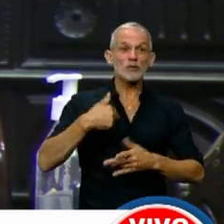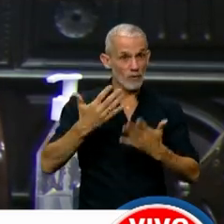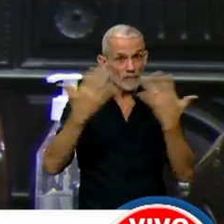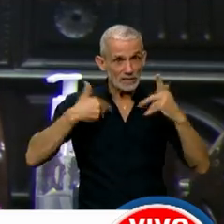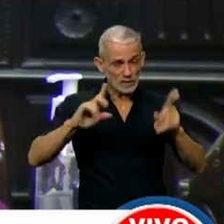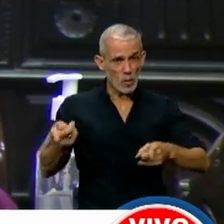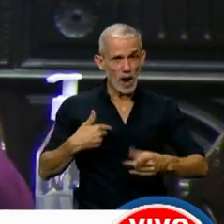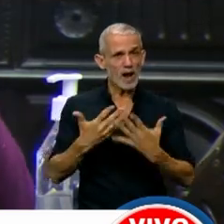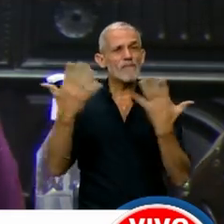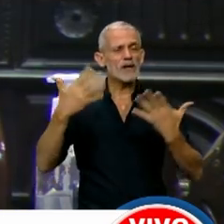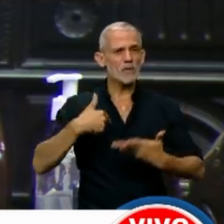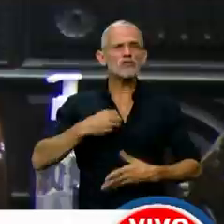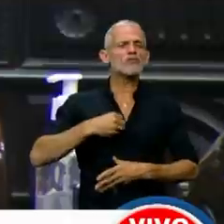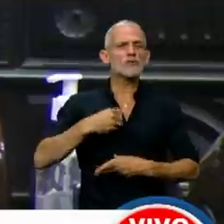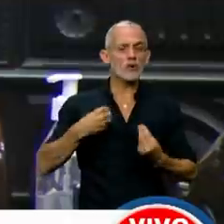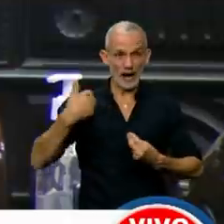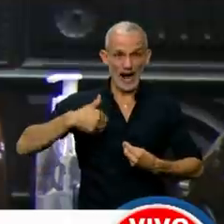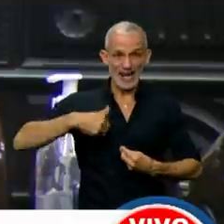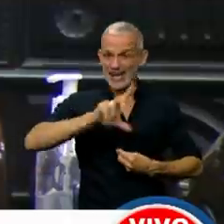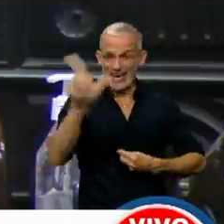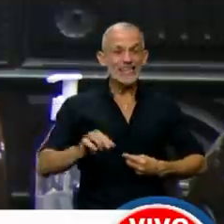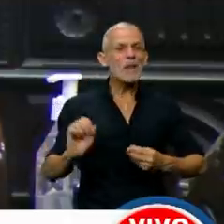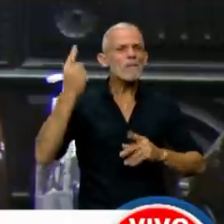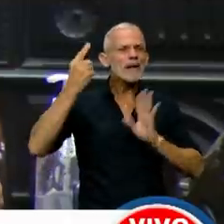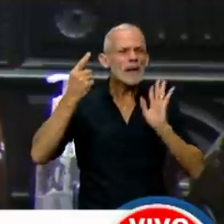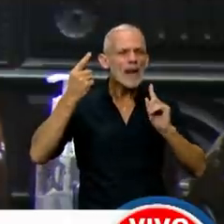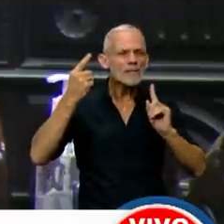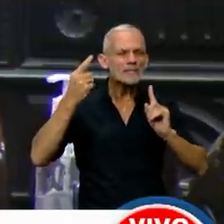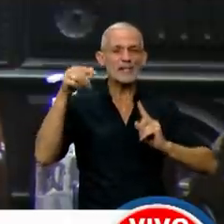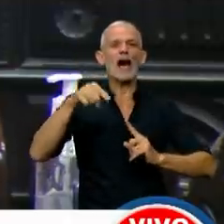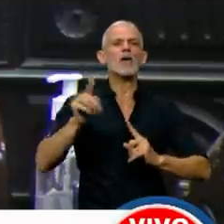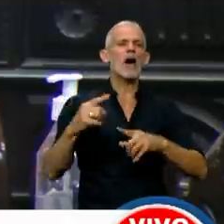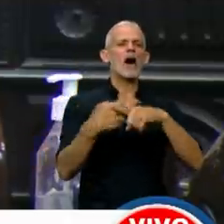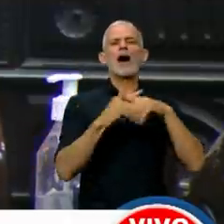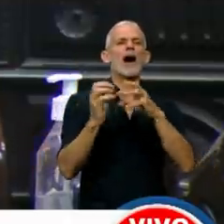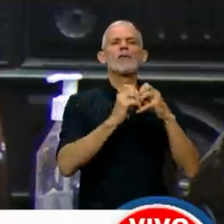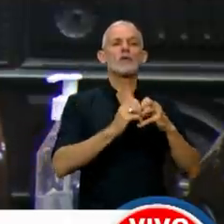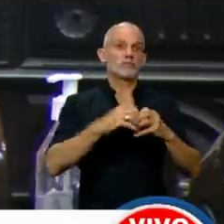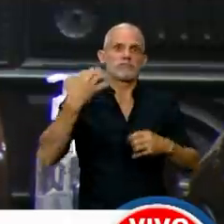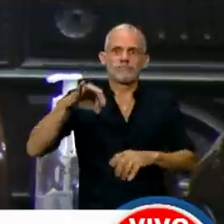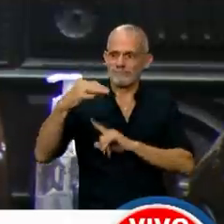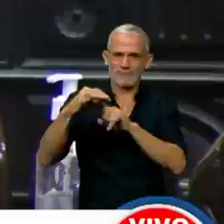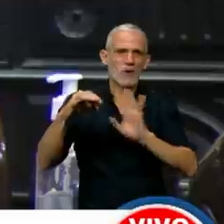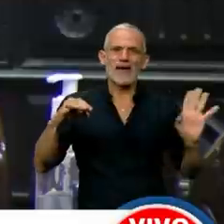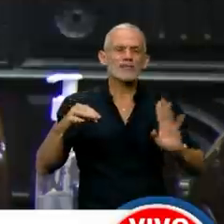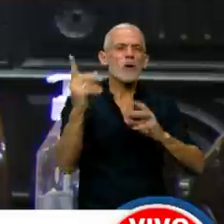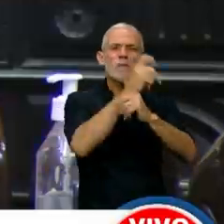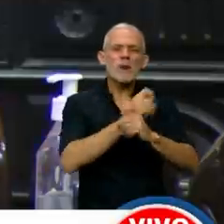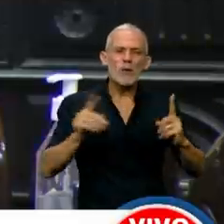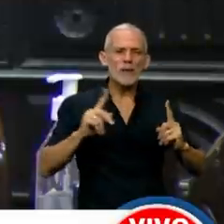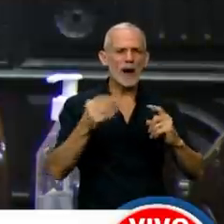porque siento que la argentina por primera vez va a discutir obligadamente los problemas